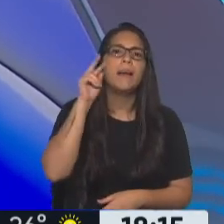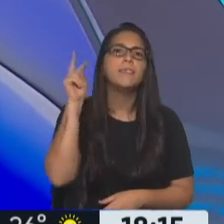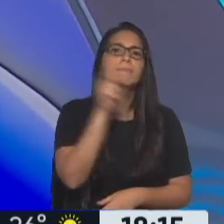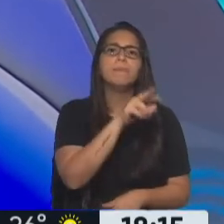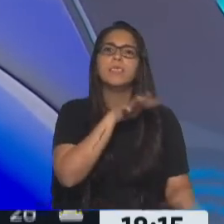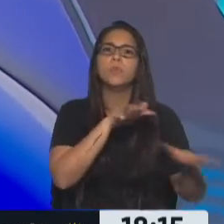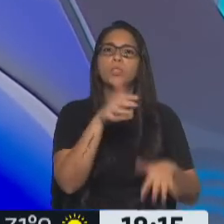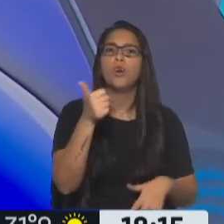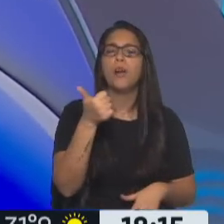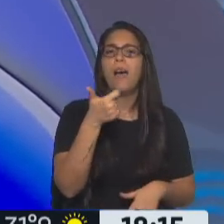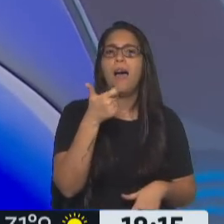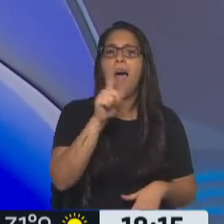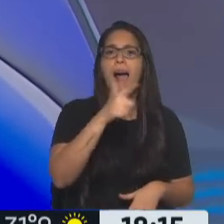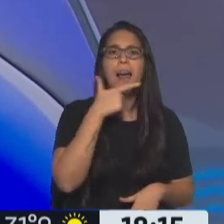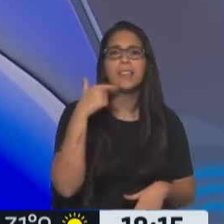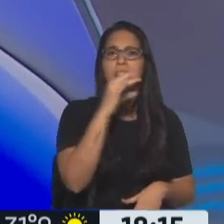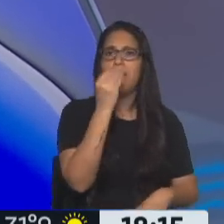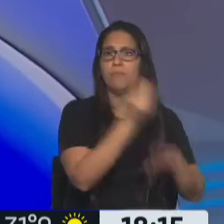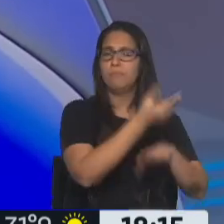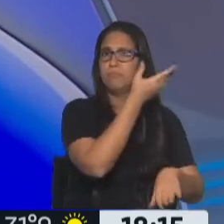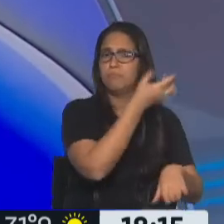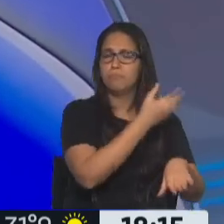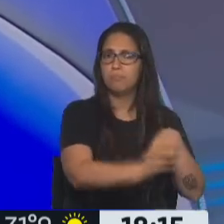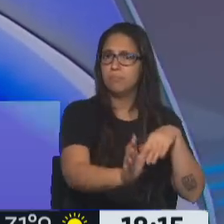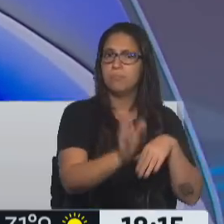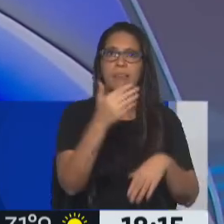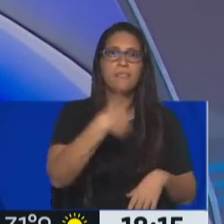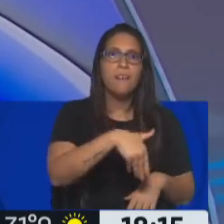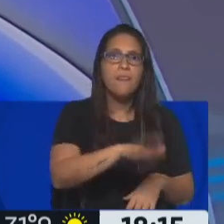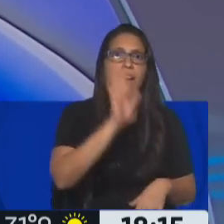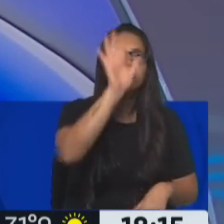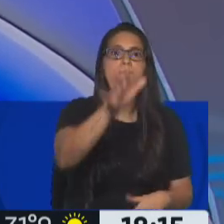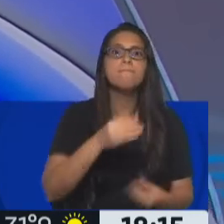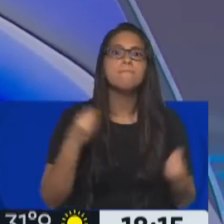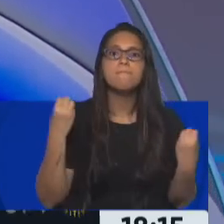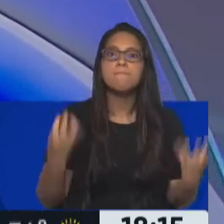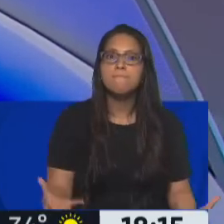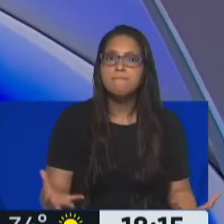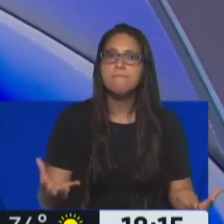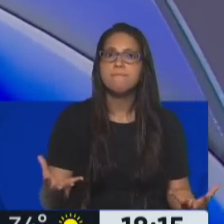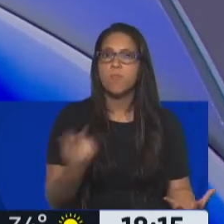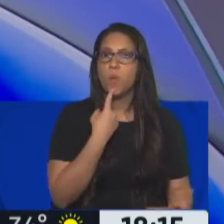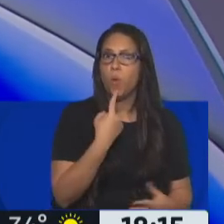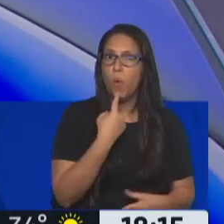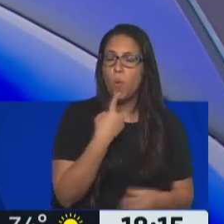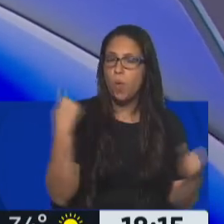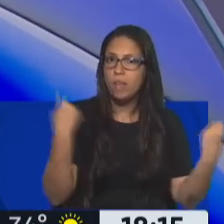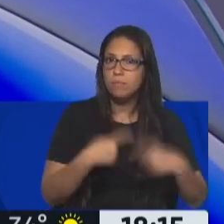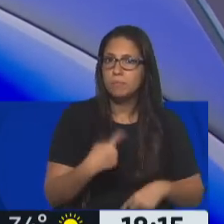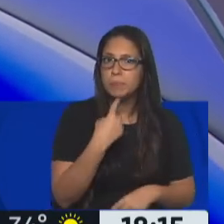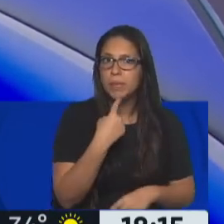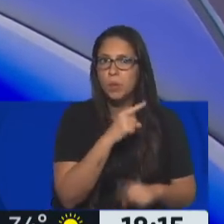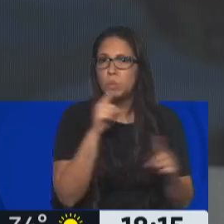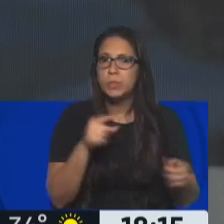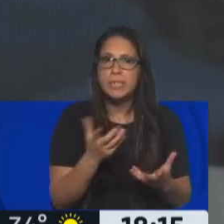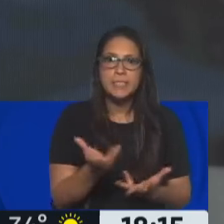con la caída del gobierno y tu segunda visión de lo que podría llegar a pasar, ¿no? Lo decíamos con Leticia, un sinfín de interrogantes, un montón de preguntas que